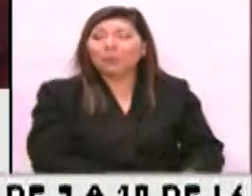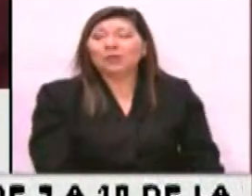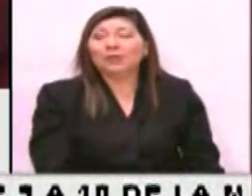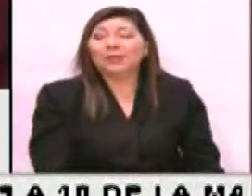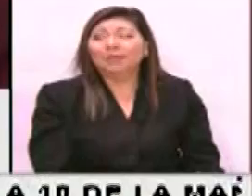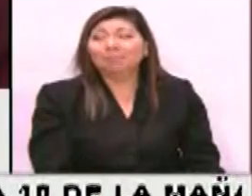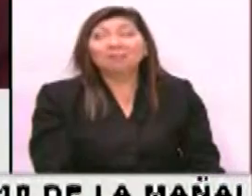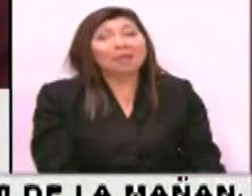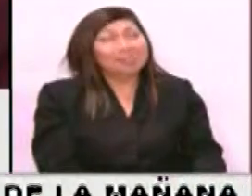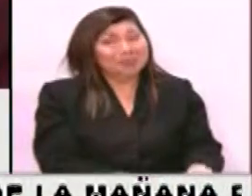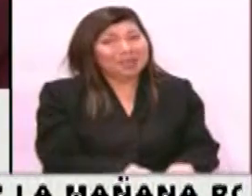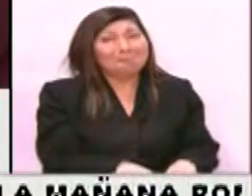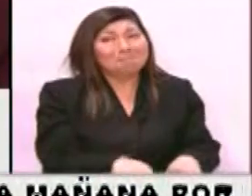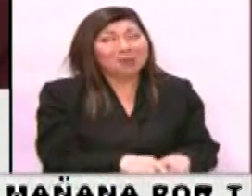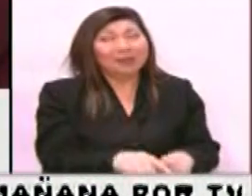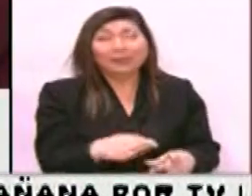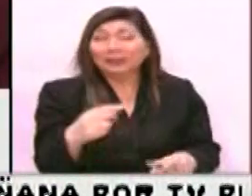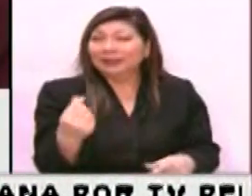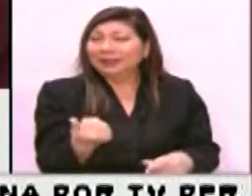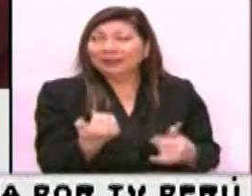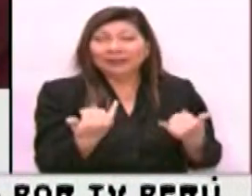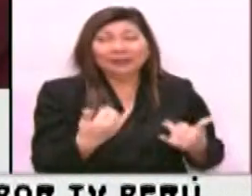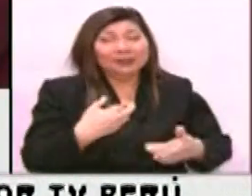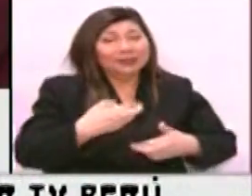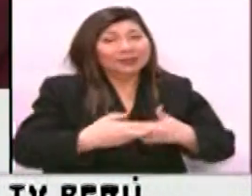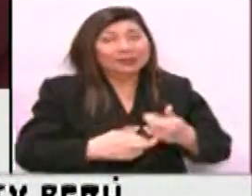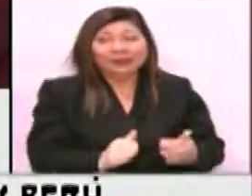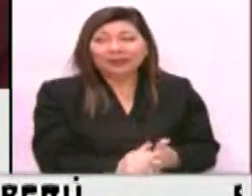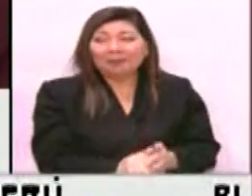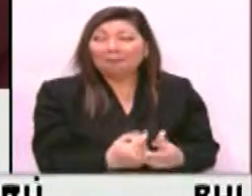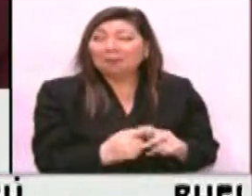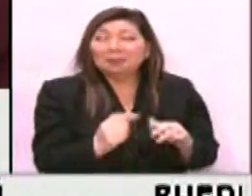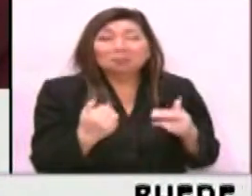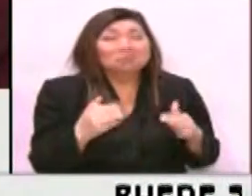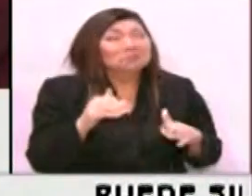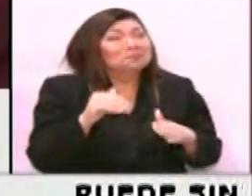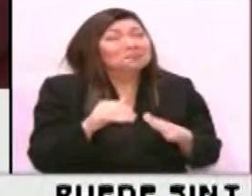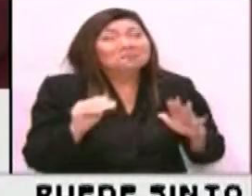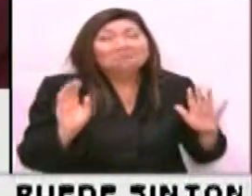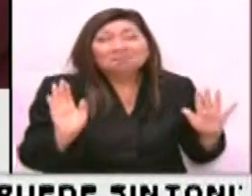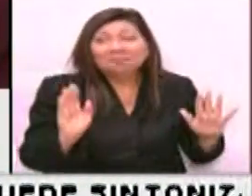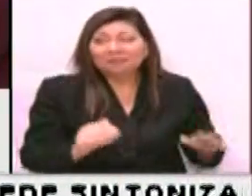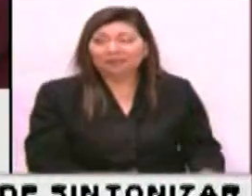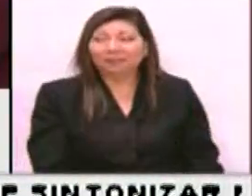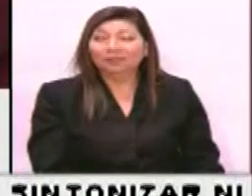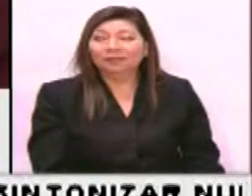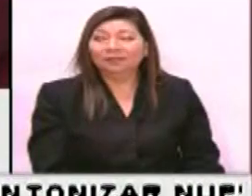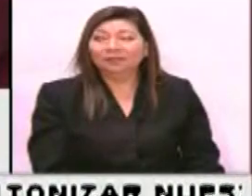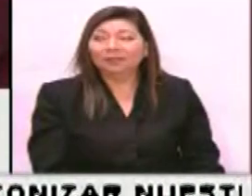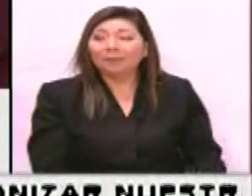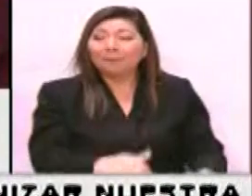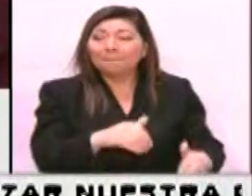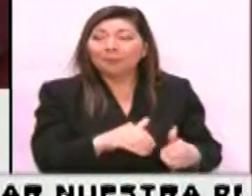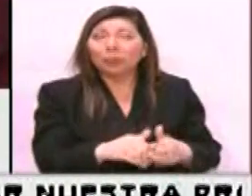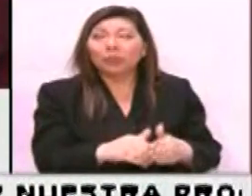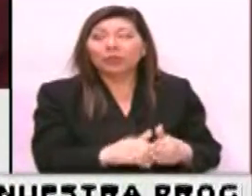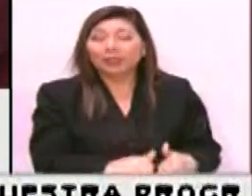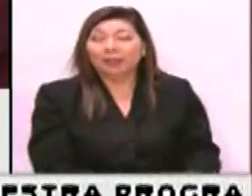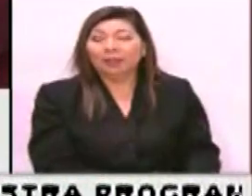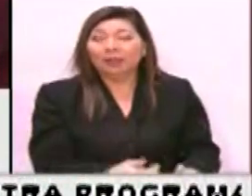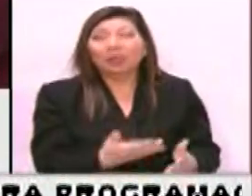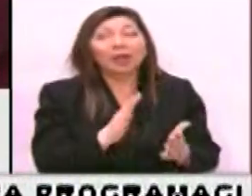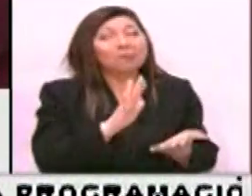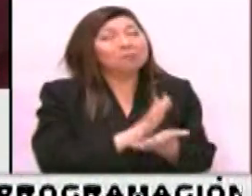y también parece apresurado este procedimiento, pero no importa si votan, voten a favor de